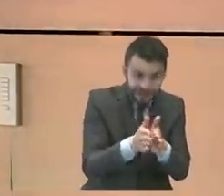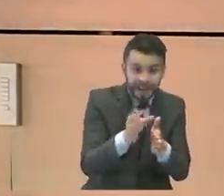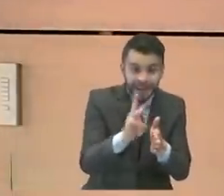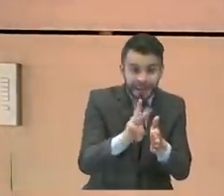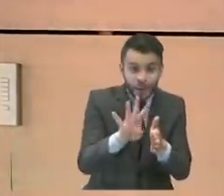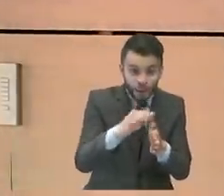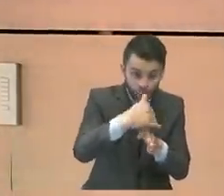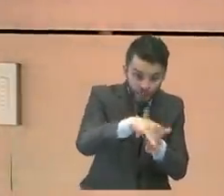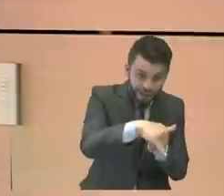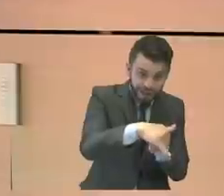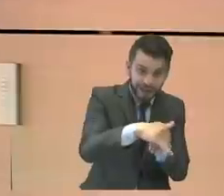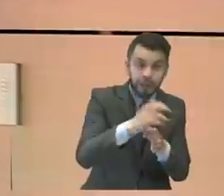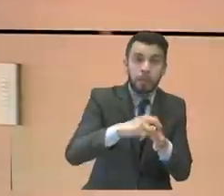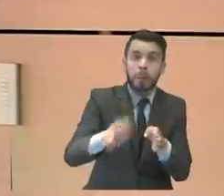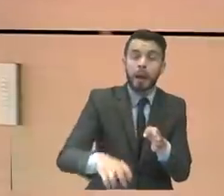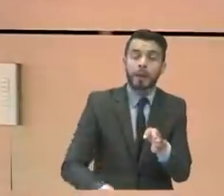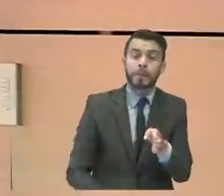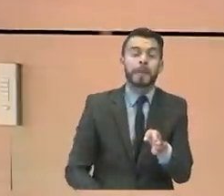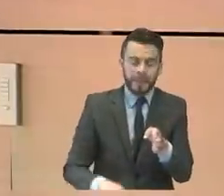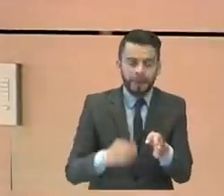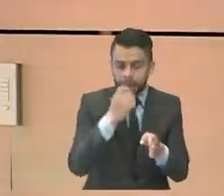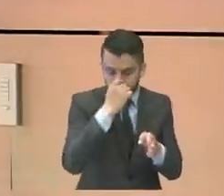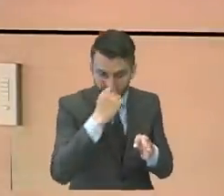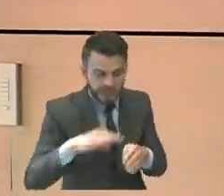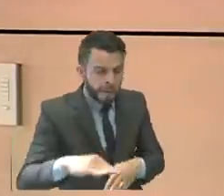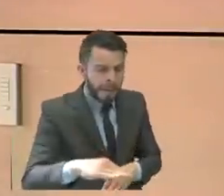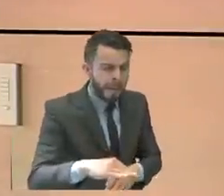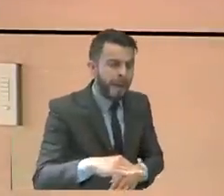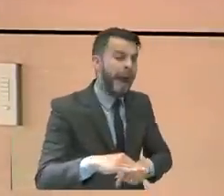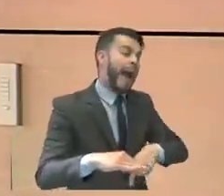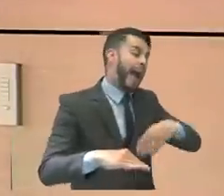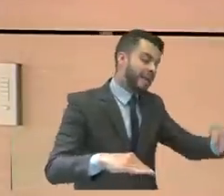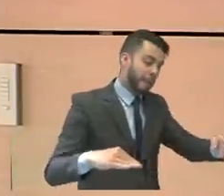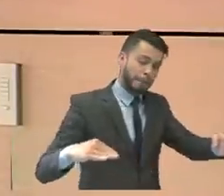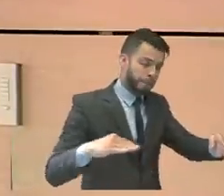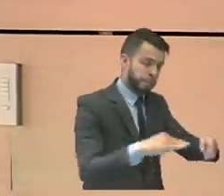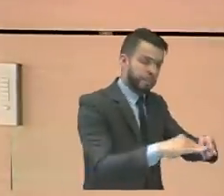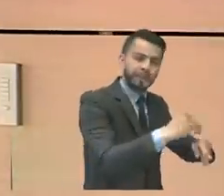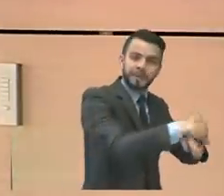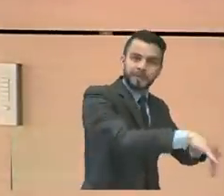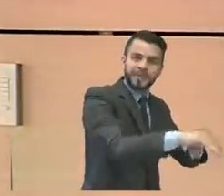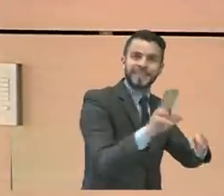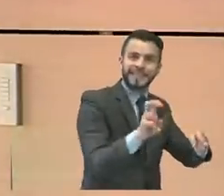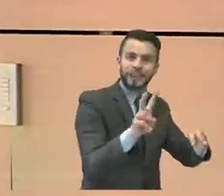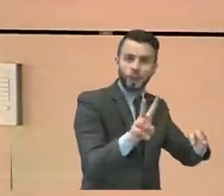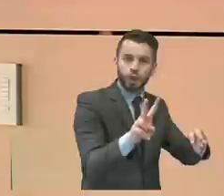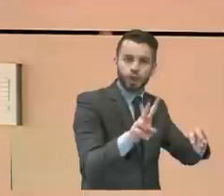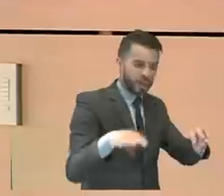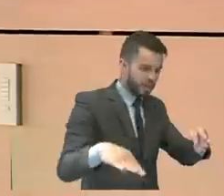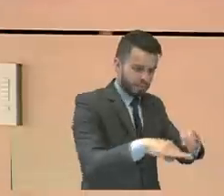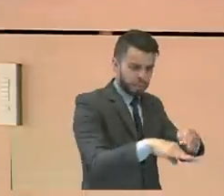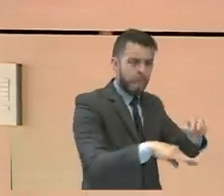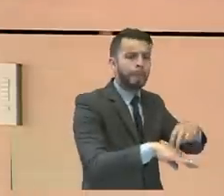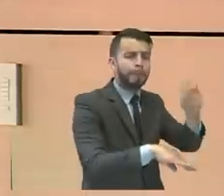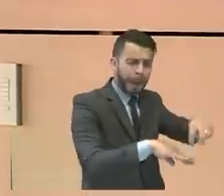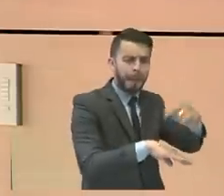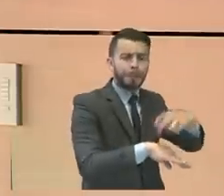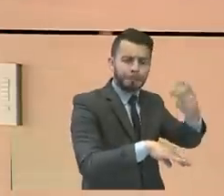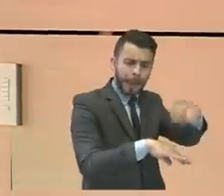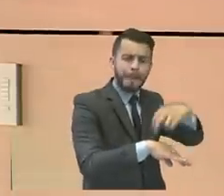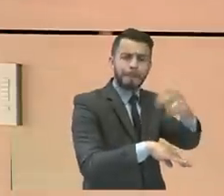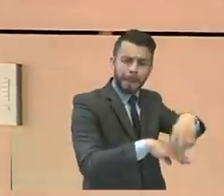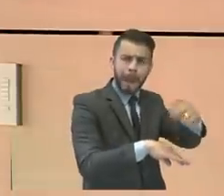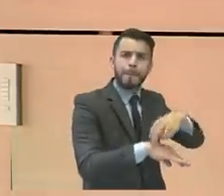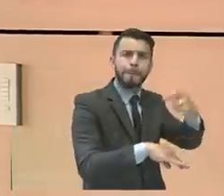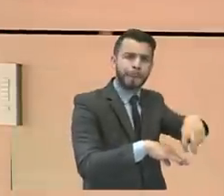72, ya se ha bajado el 70% de la gente que habrá arrancado en el sur. Es decir, de la